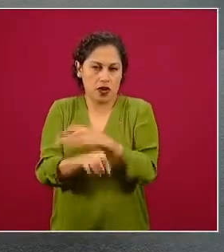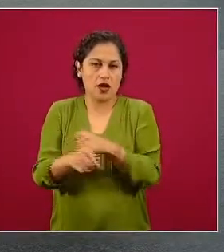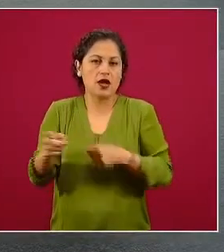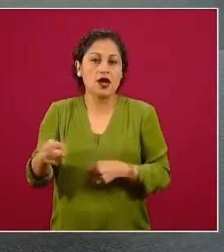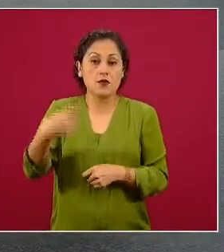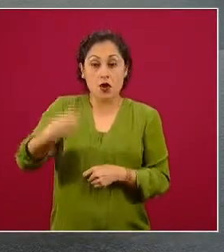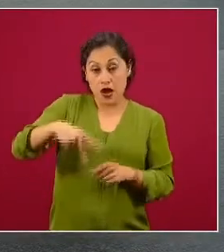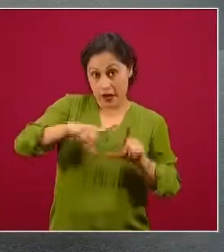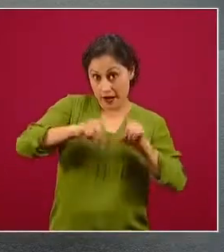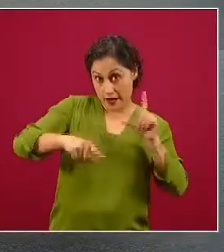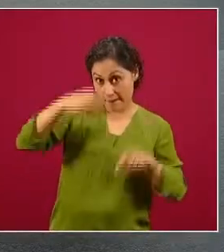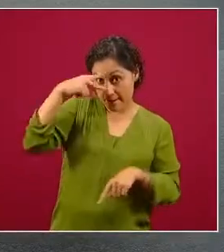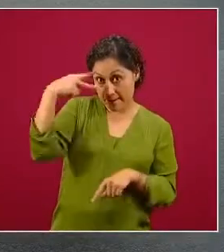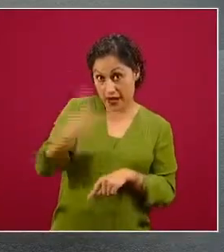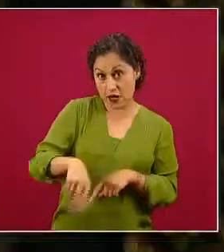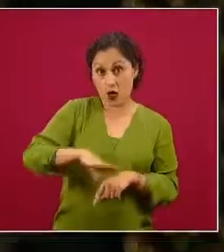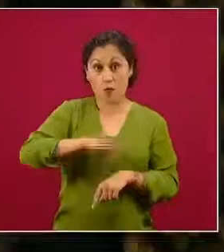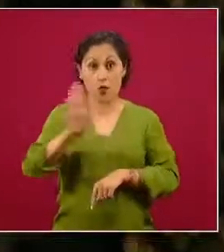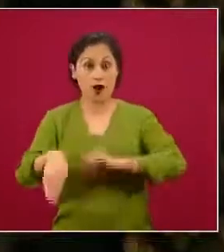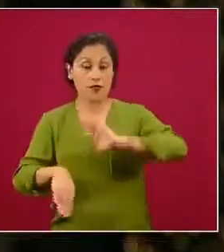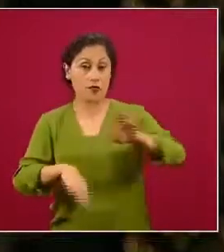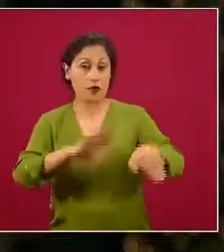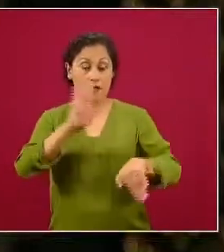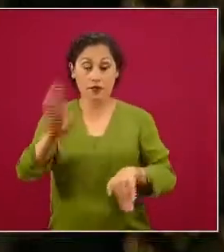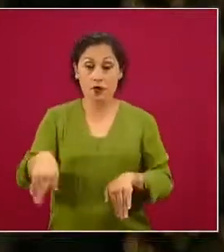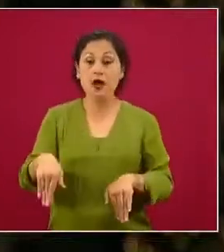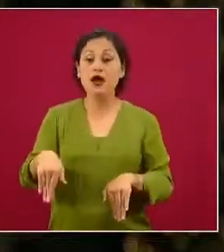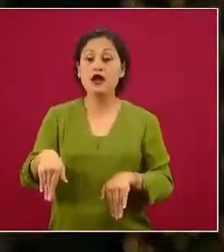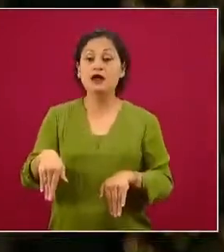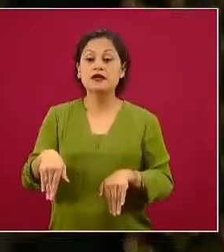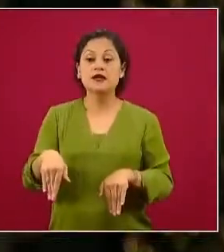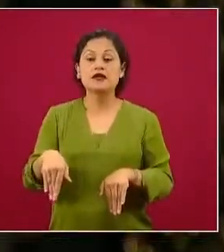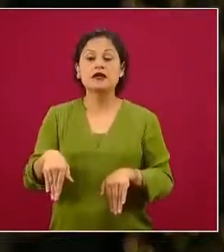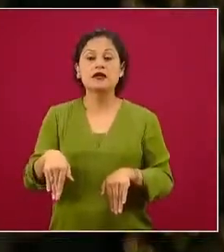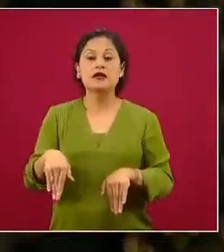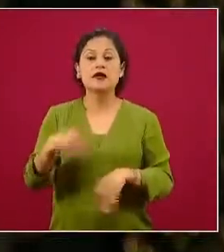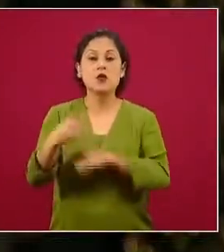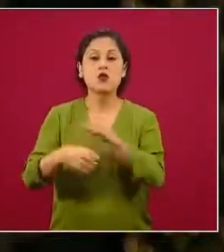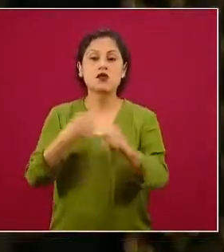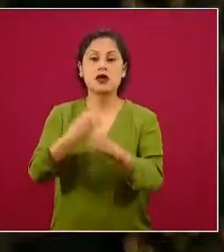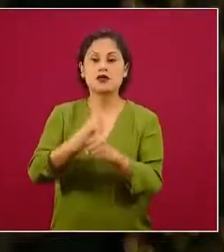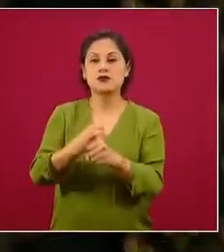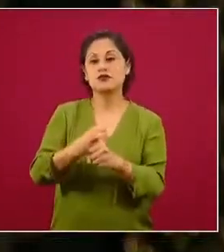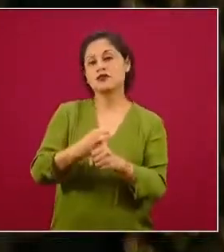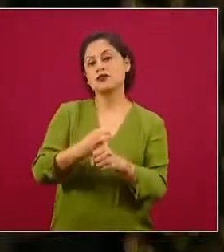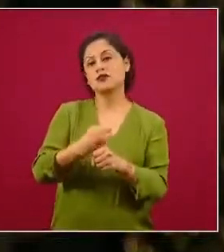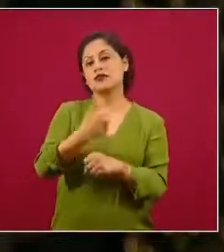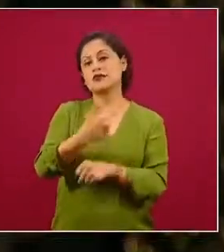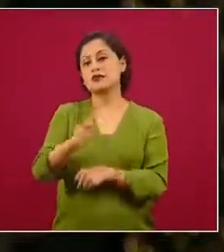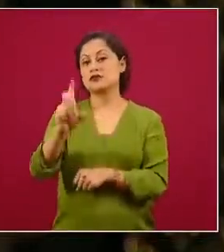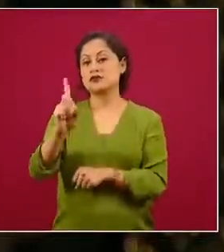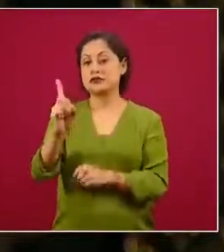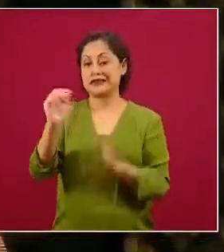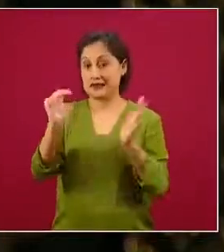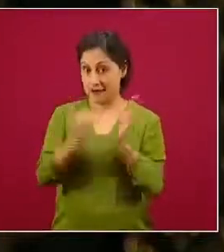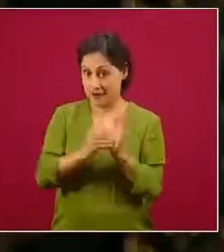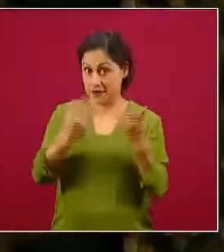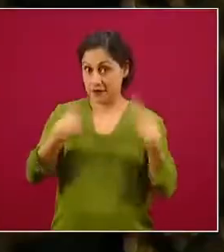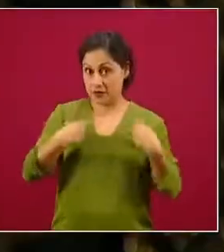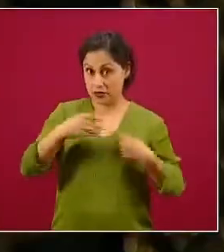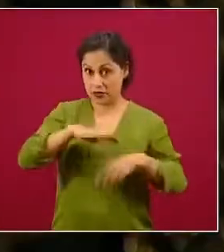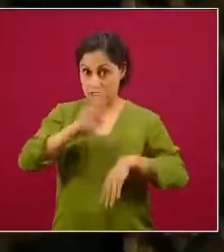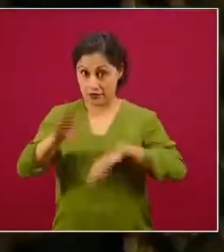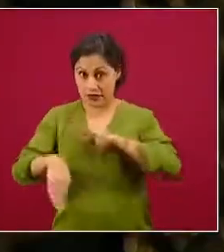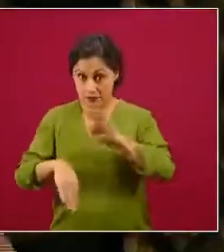nuestro país, que si mal no recuerdo la estadística normal es de 730,000 fallecimientos. Quizás ahora que tenemos